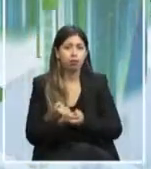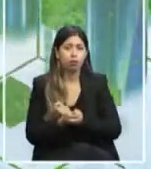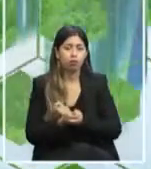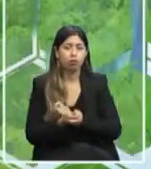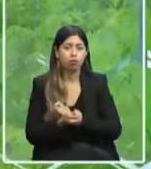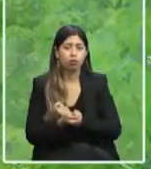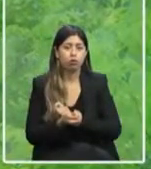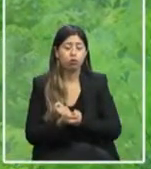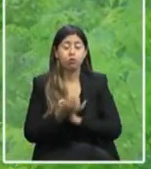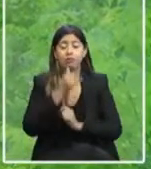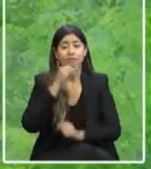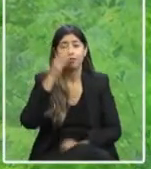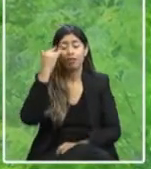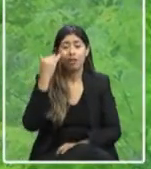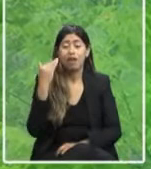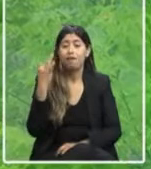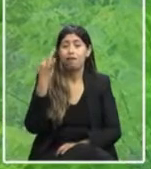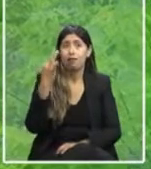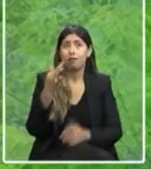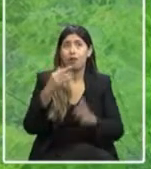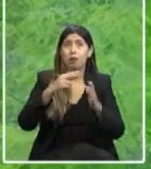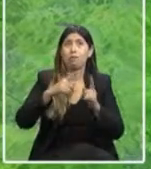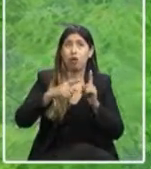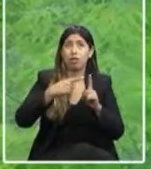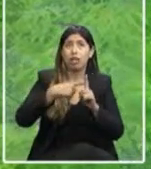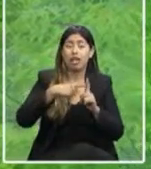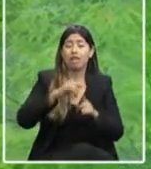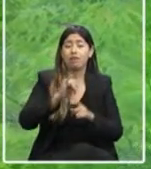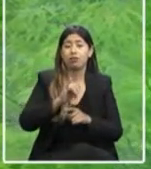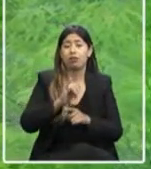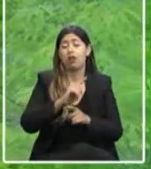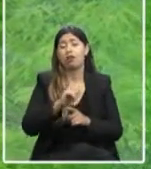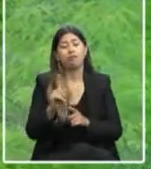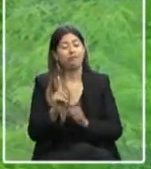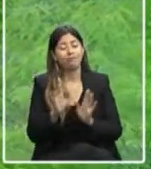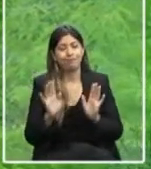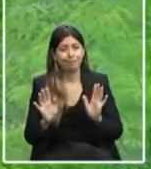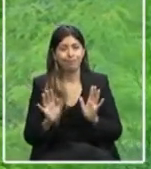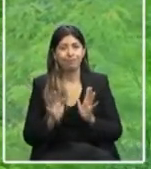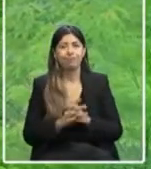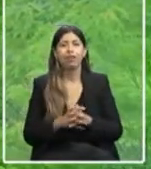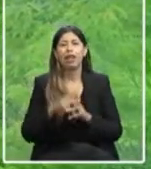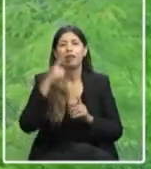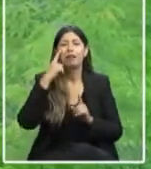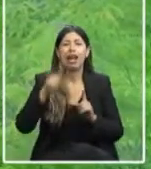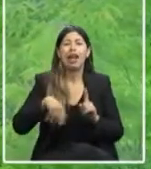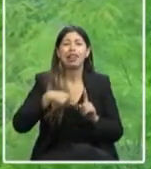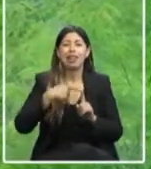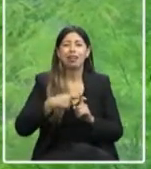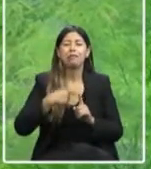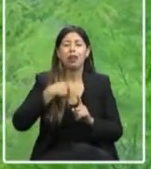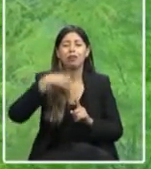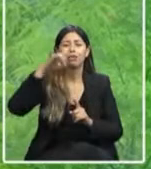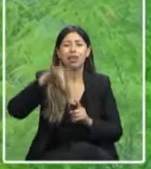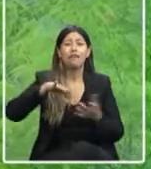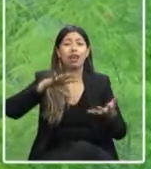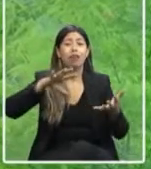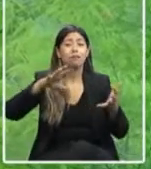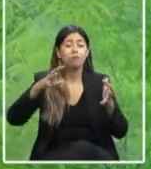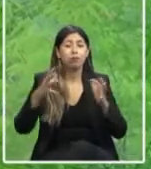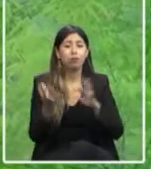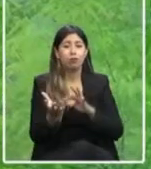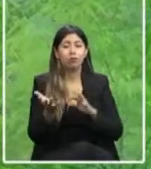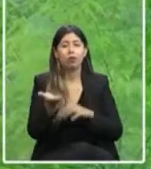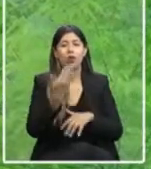que no sabemos si sean los más positivos posibles. Pero además, también hay que tener en cuenta que el mundo, como nosotros